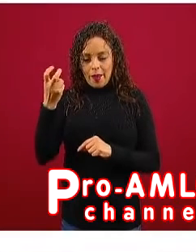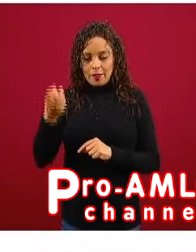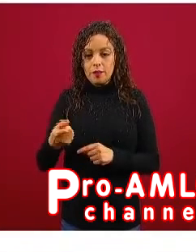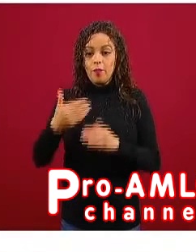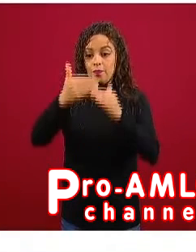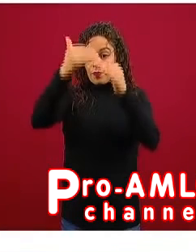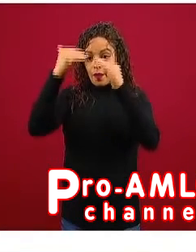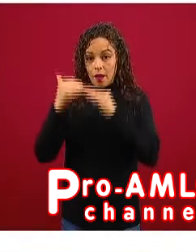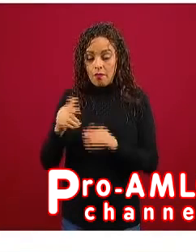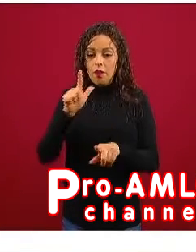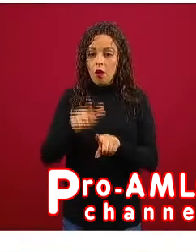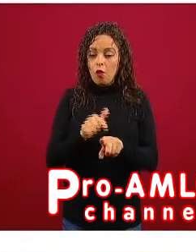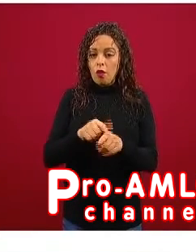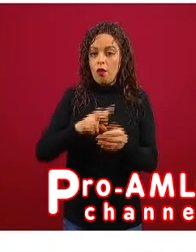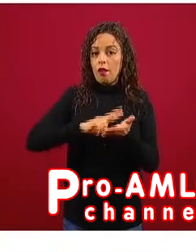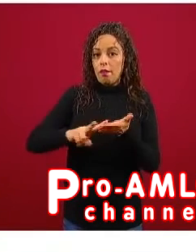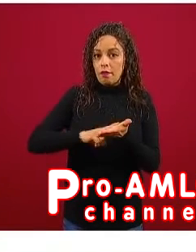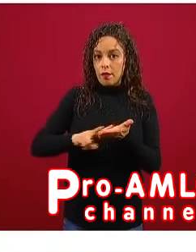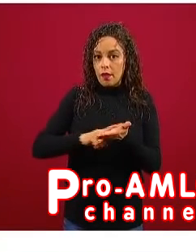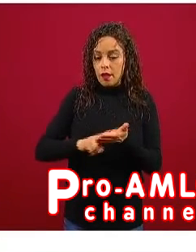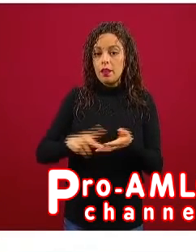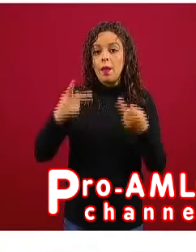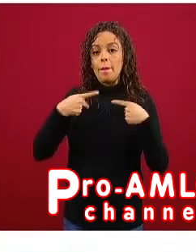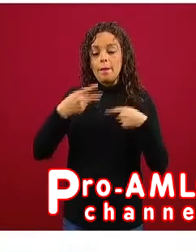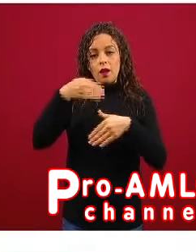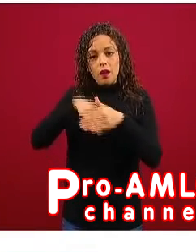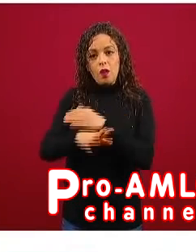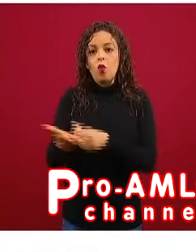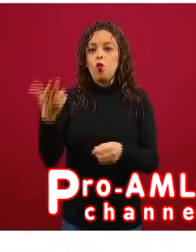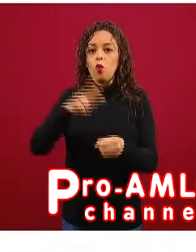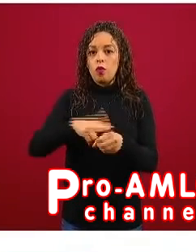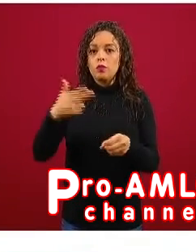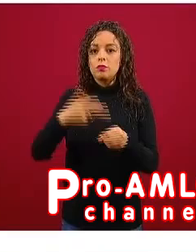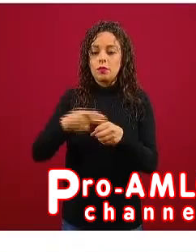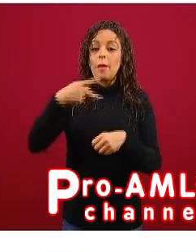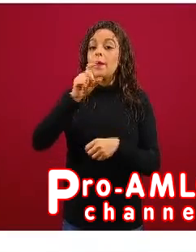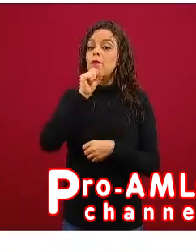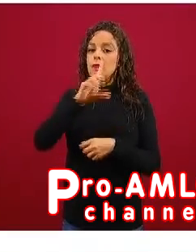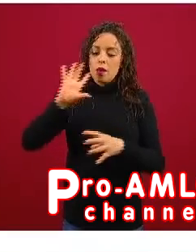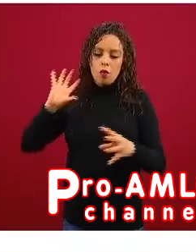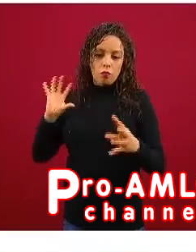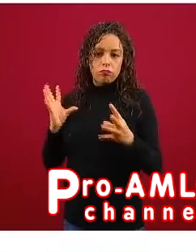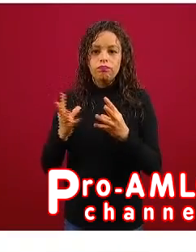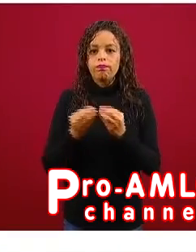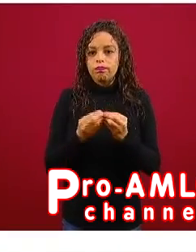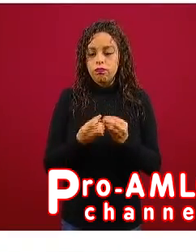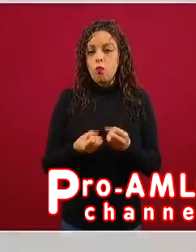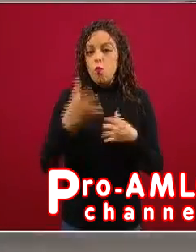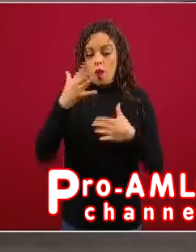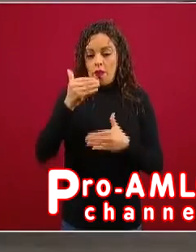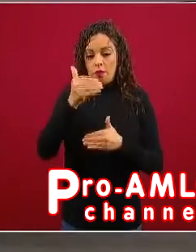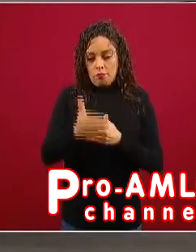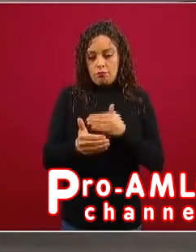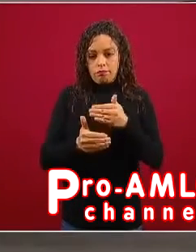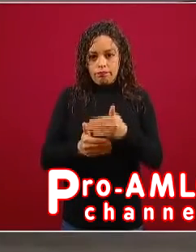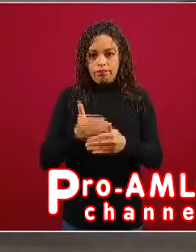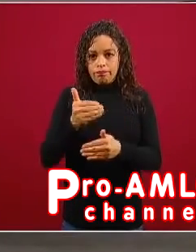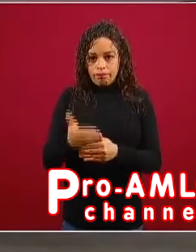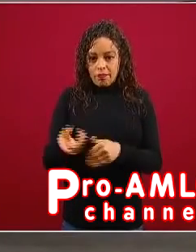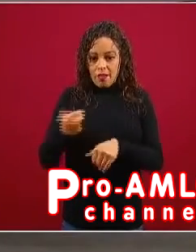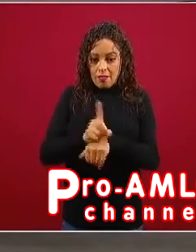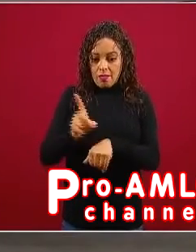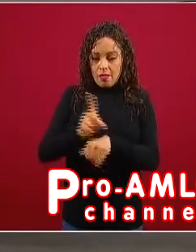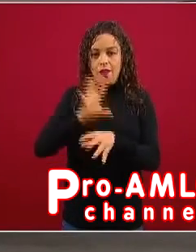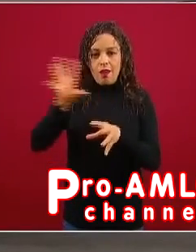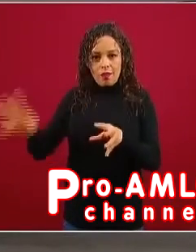curva verde, que son los hospitalizados pero también acumulados, es decir, cómo se fueron incrementando en el transcurso de los